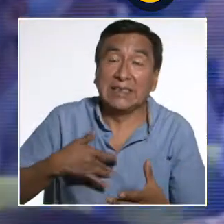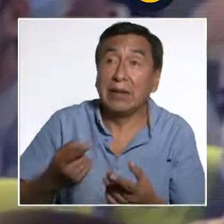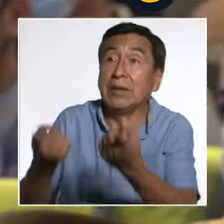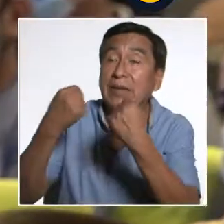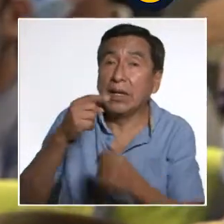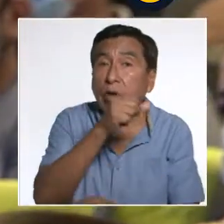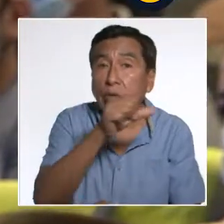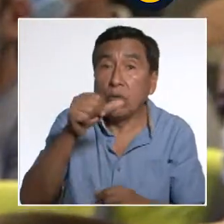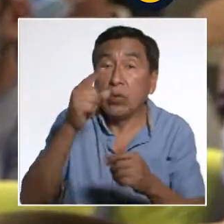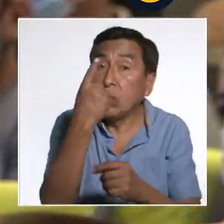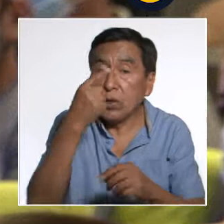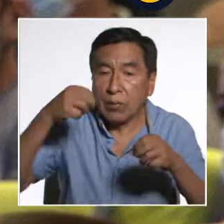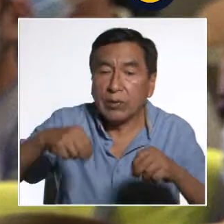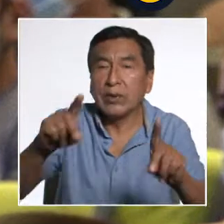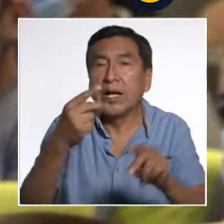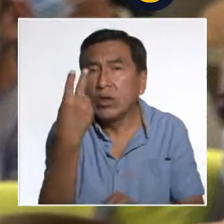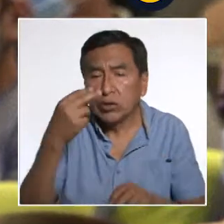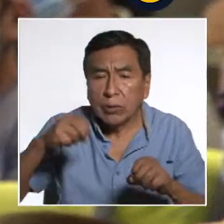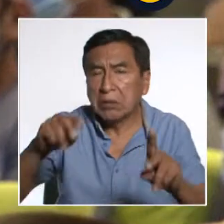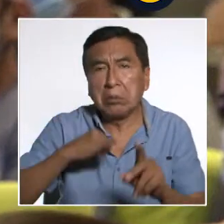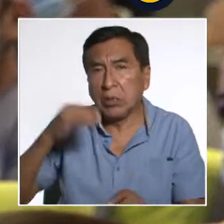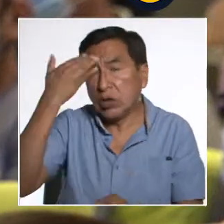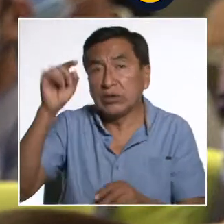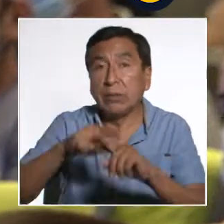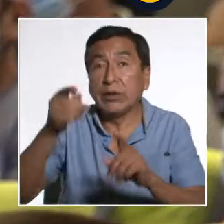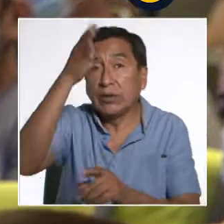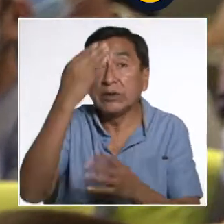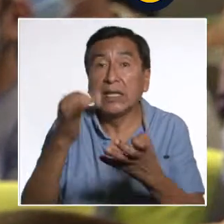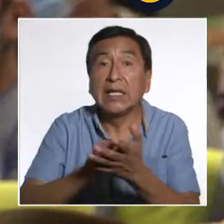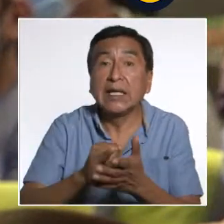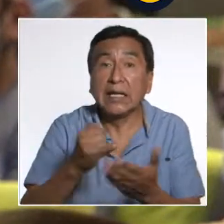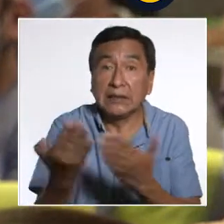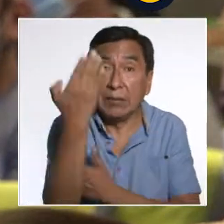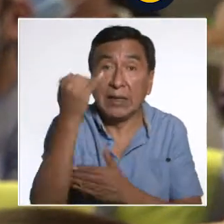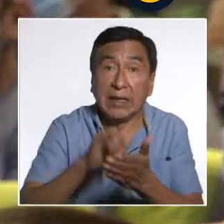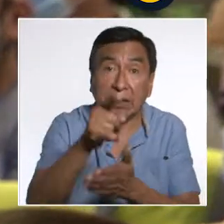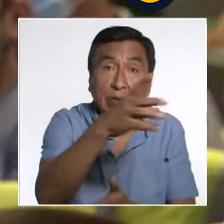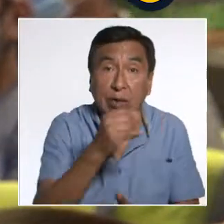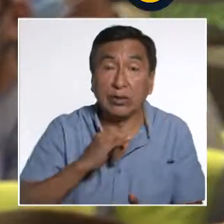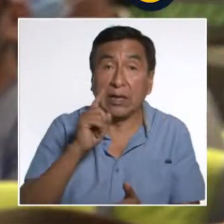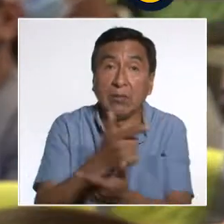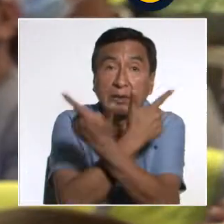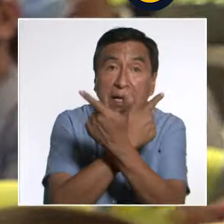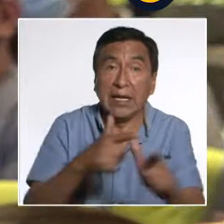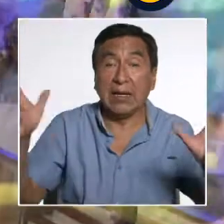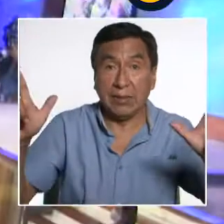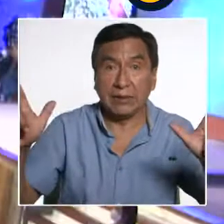dos oportunidades, yo no sé. Pero Dios quiere que en esta mañana tú y yo seamos libres.